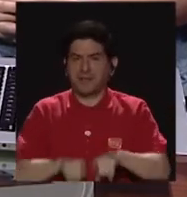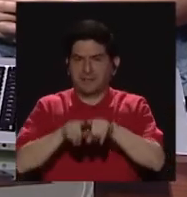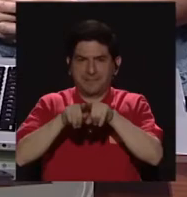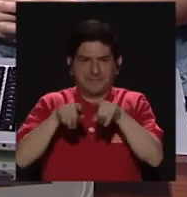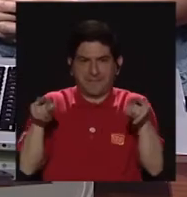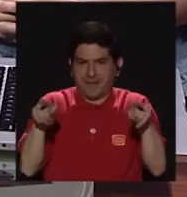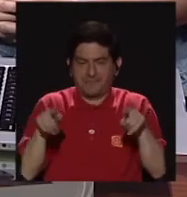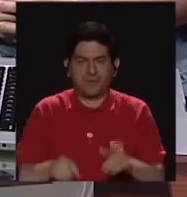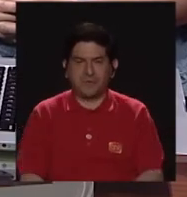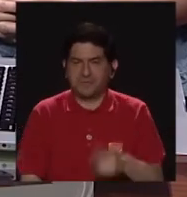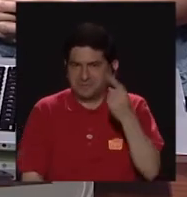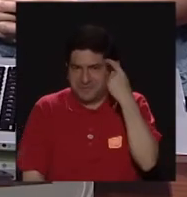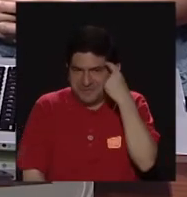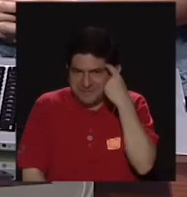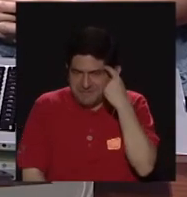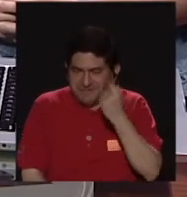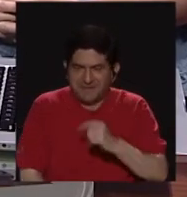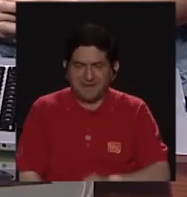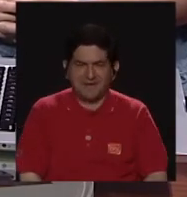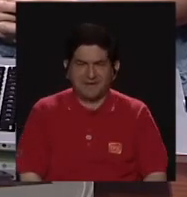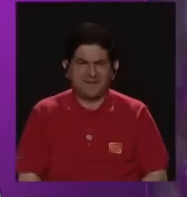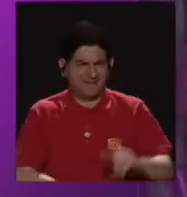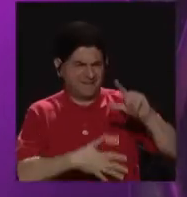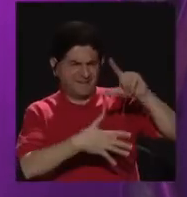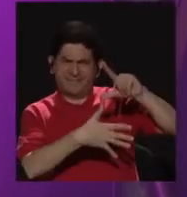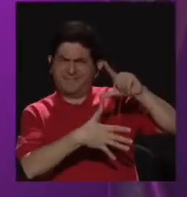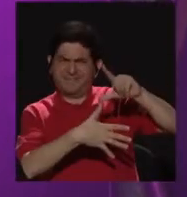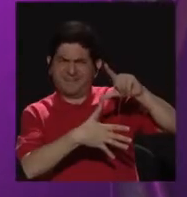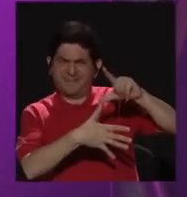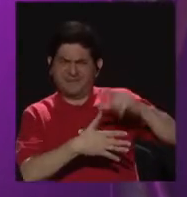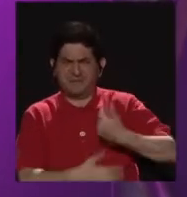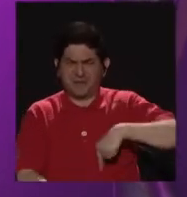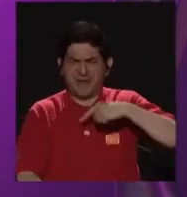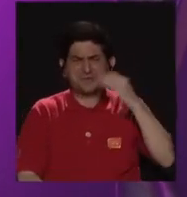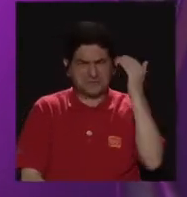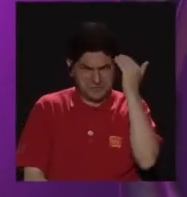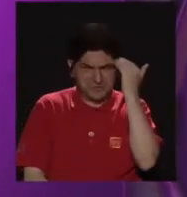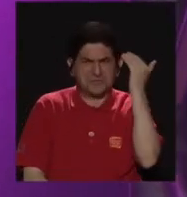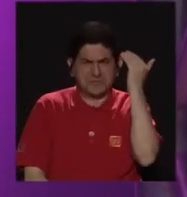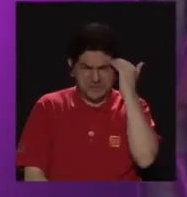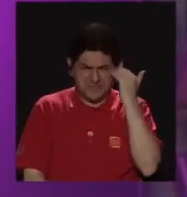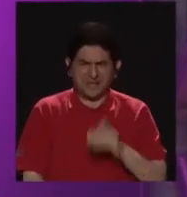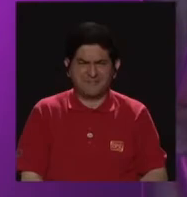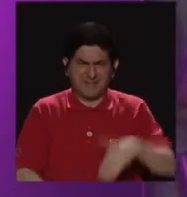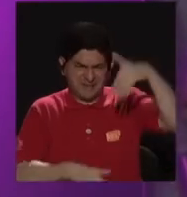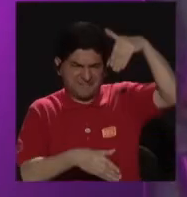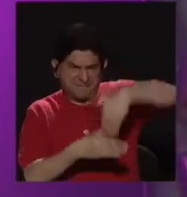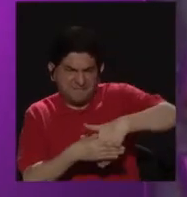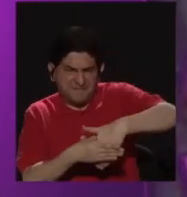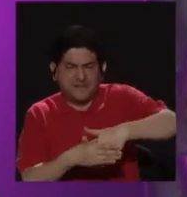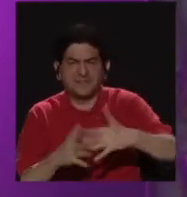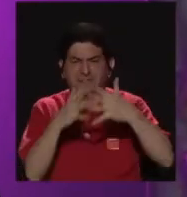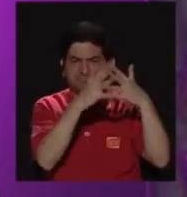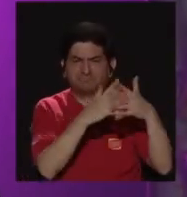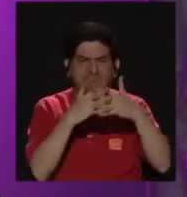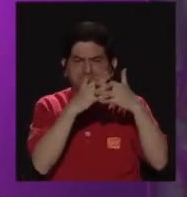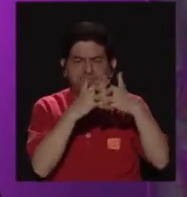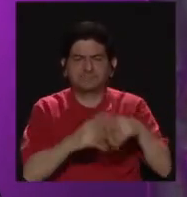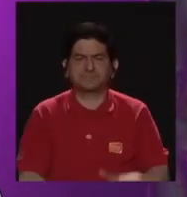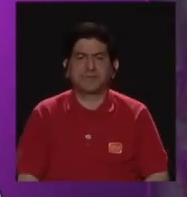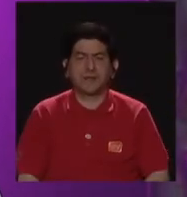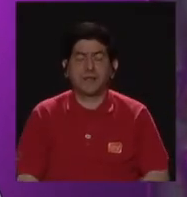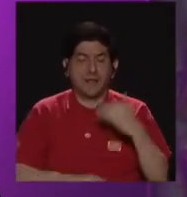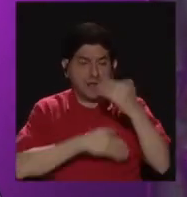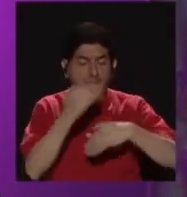que en latinoamérica no conozcamos de inserción estadounidense en